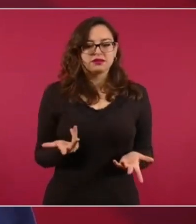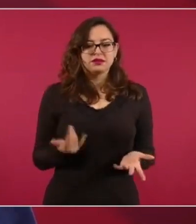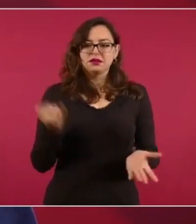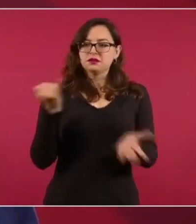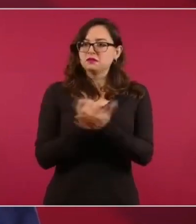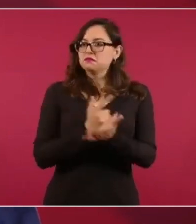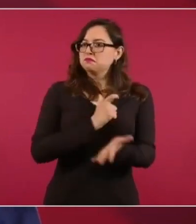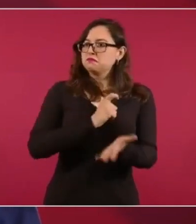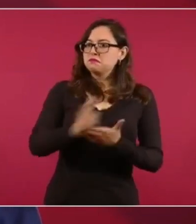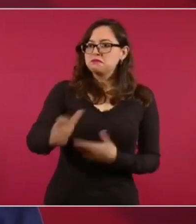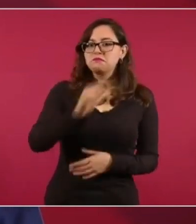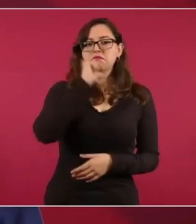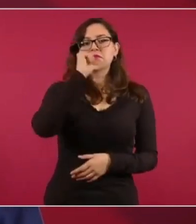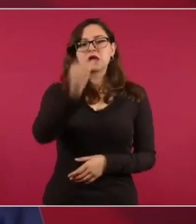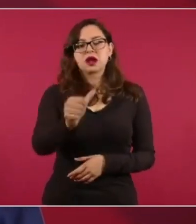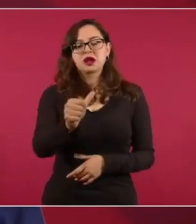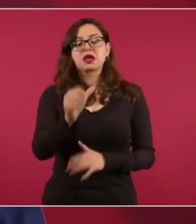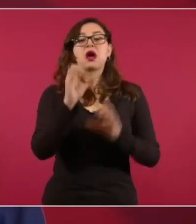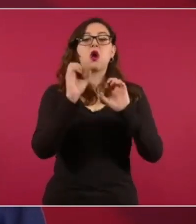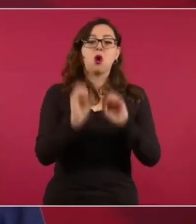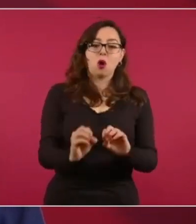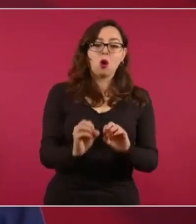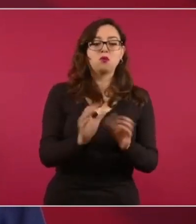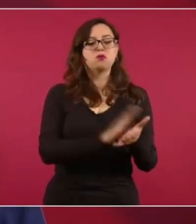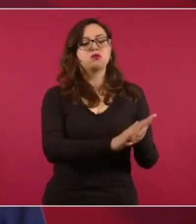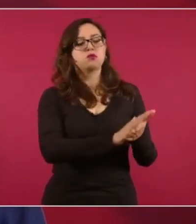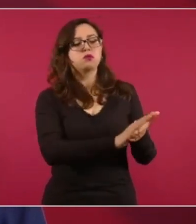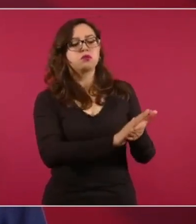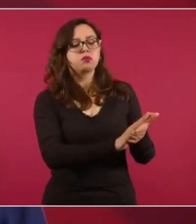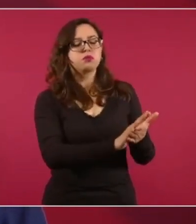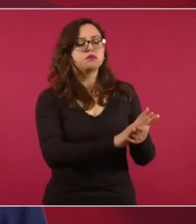no pagaban impuestos o se les condonaba.